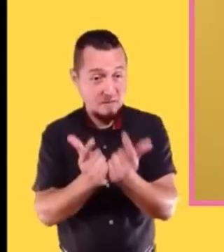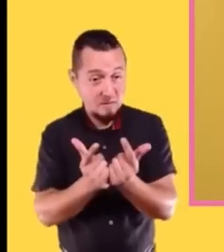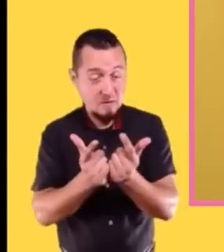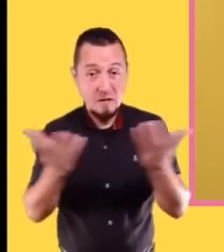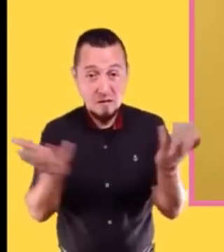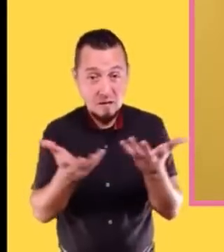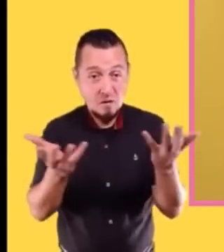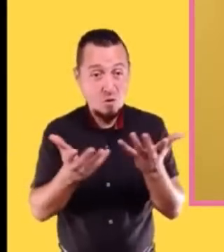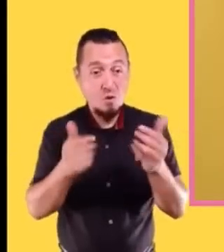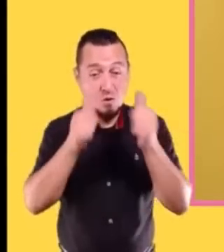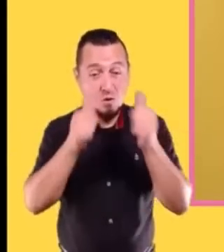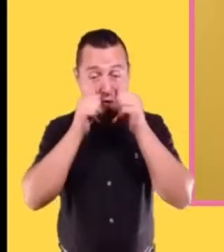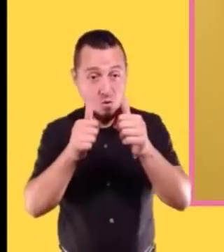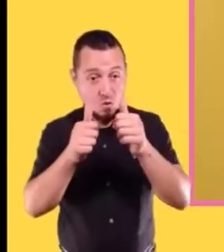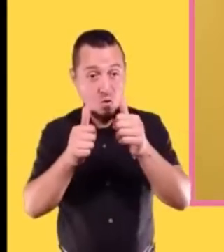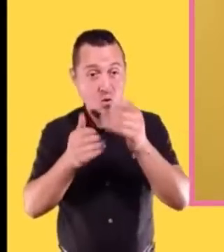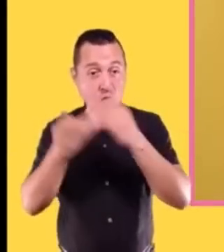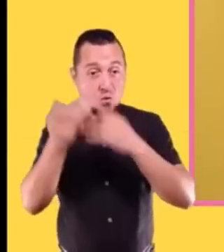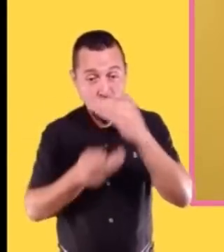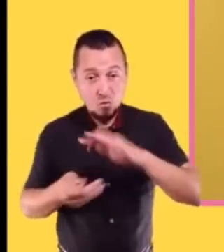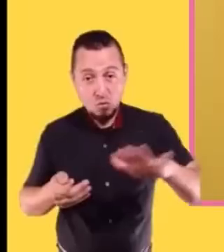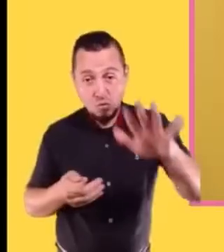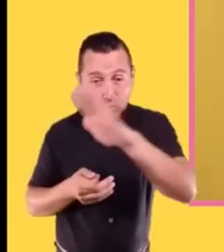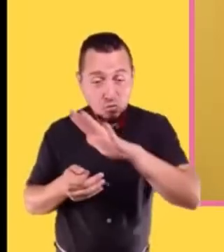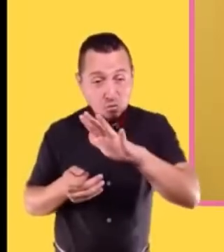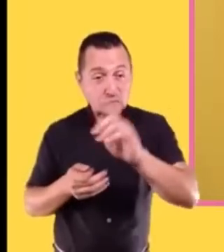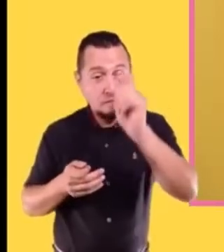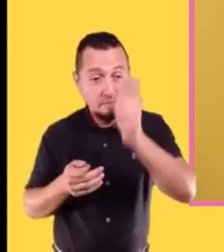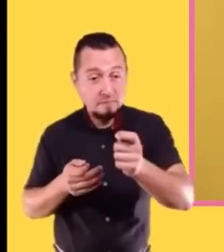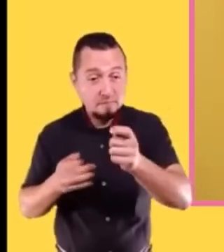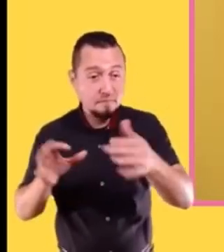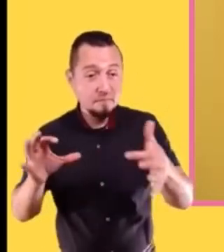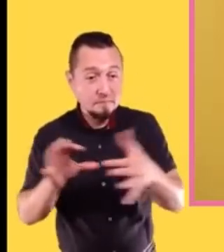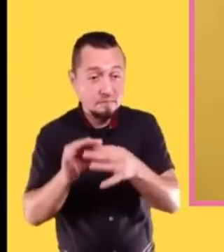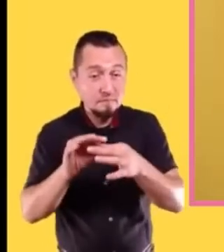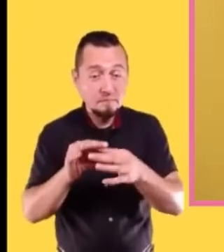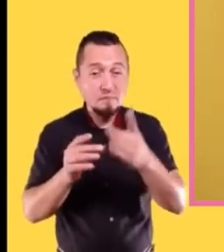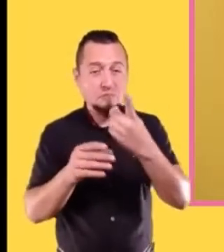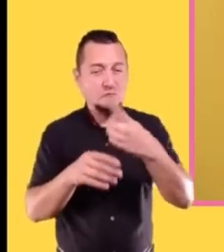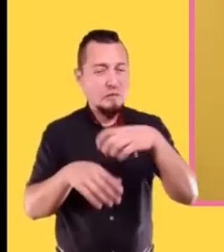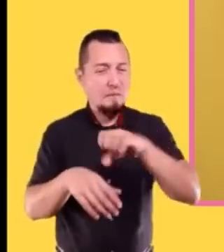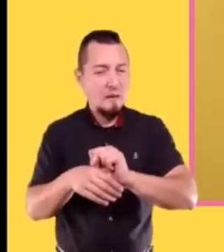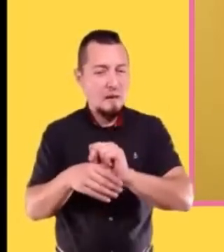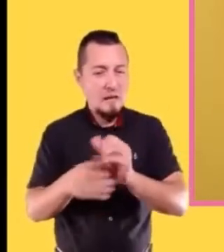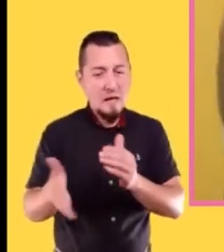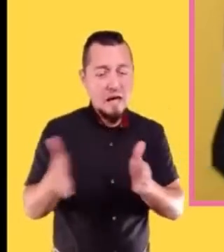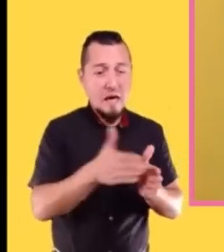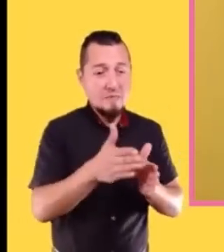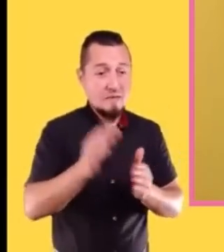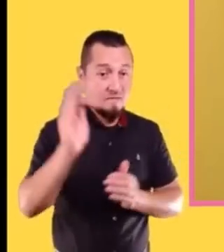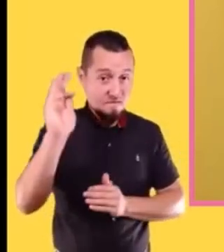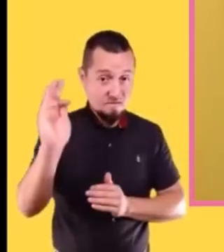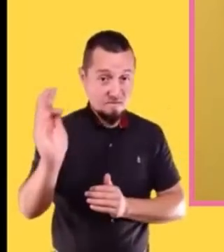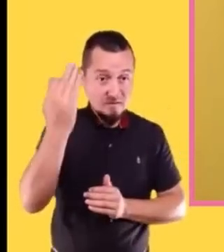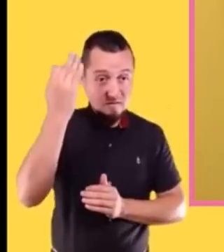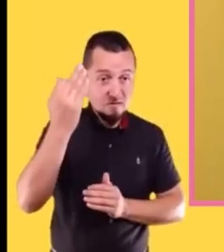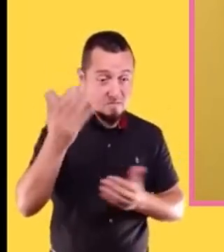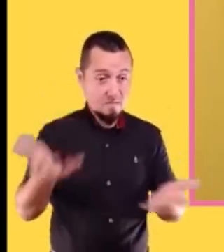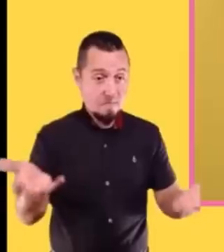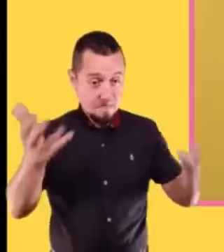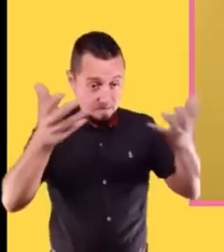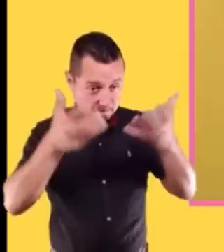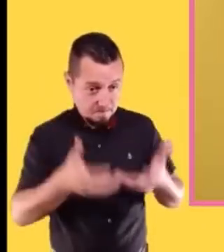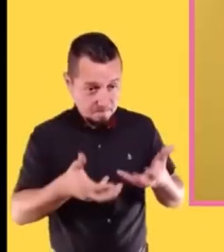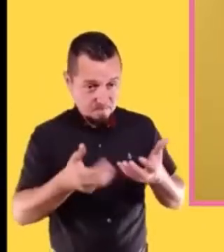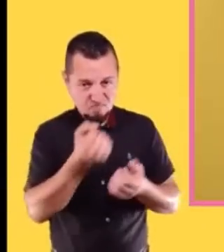capacitación. Ordinariamente, antes de un consejo técnico nos llega una semana aproximadamente antes el material federal. En Jalisco, especialistas